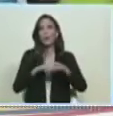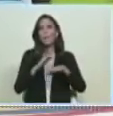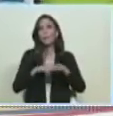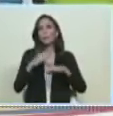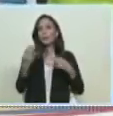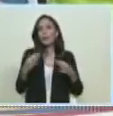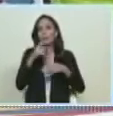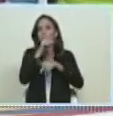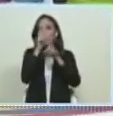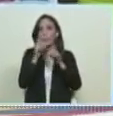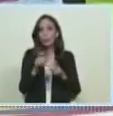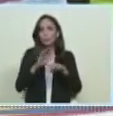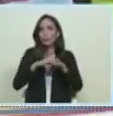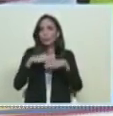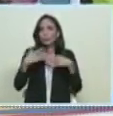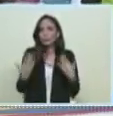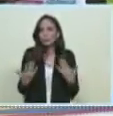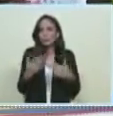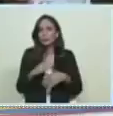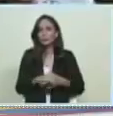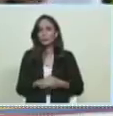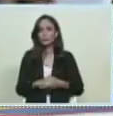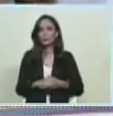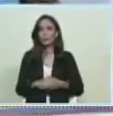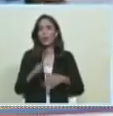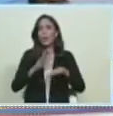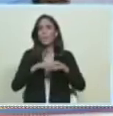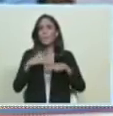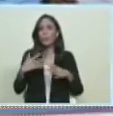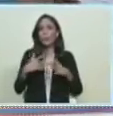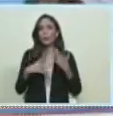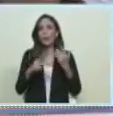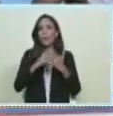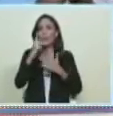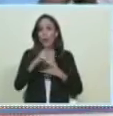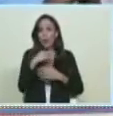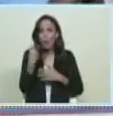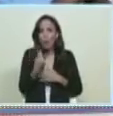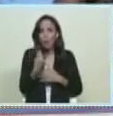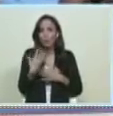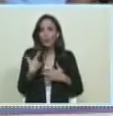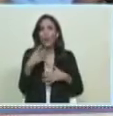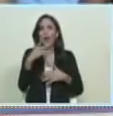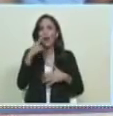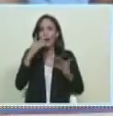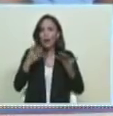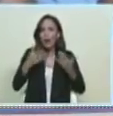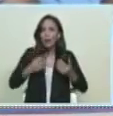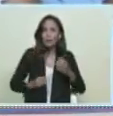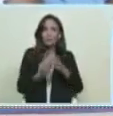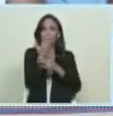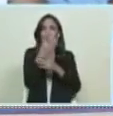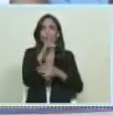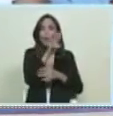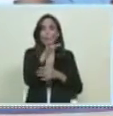digo, muchachos? Muchachas, porque el Plan Chamba Juvenil nació el 20 de junio.